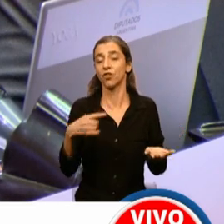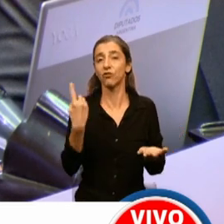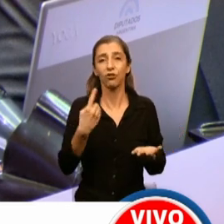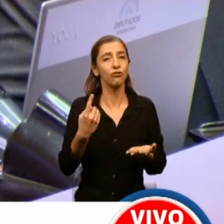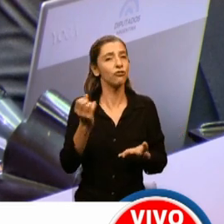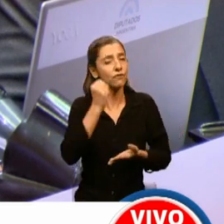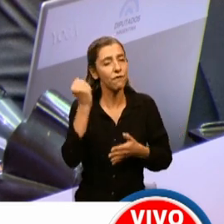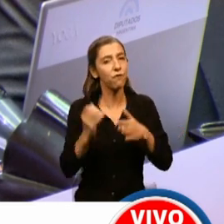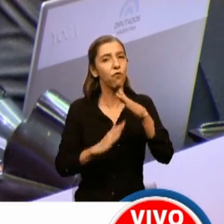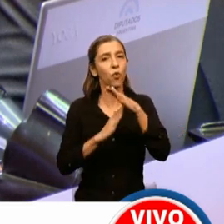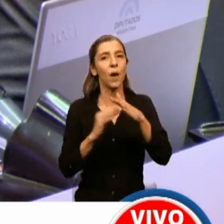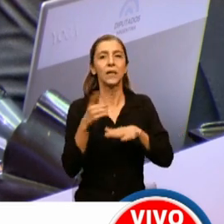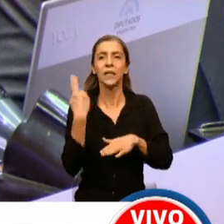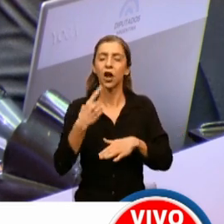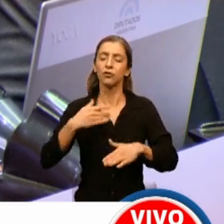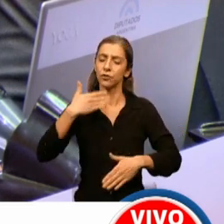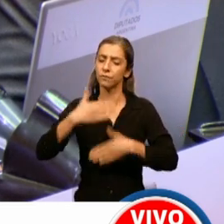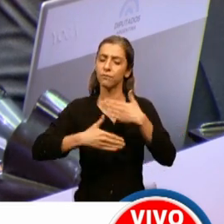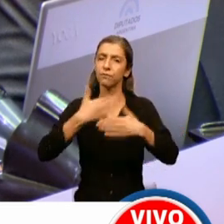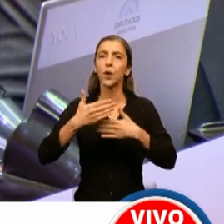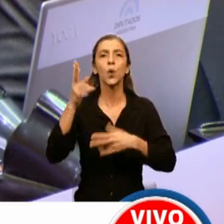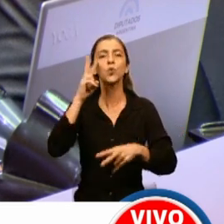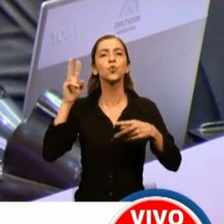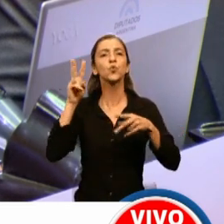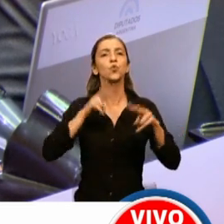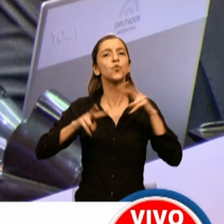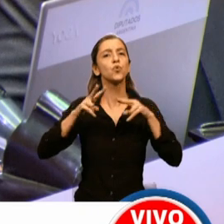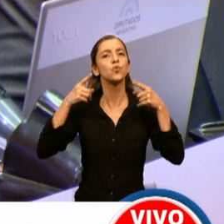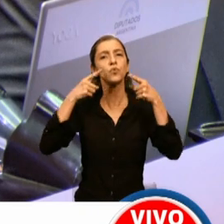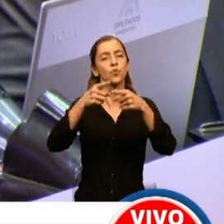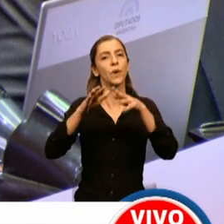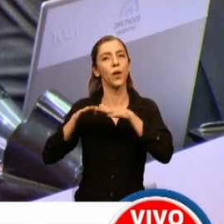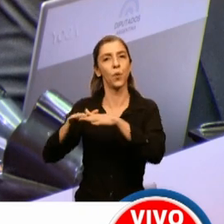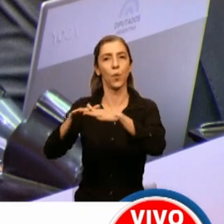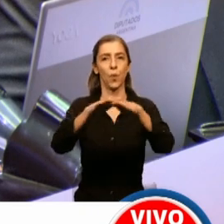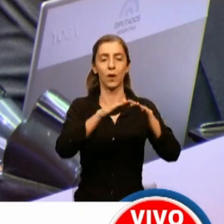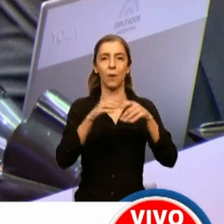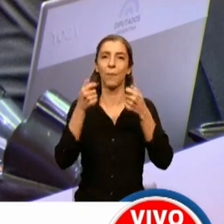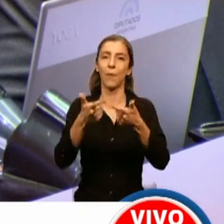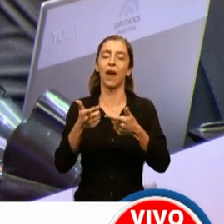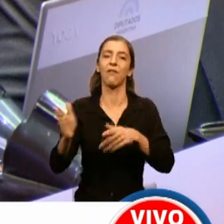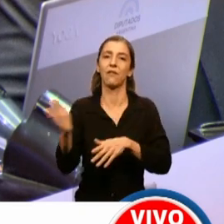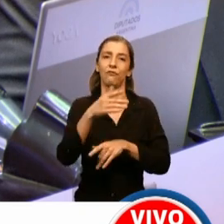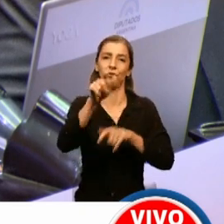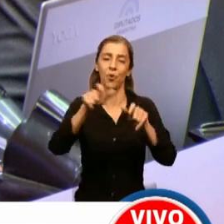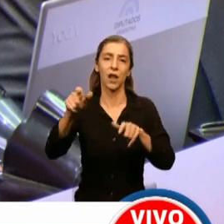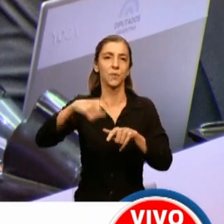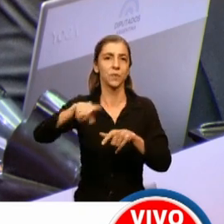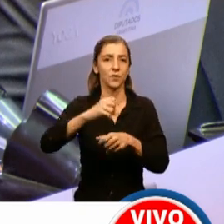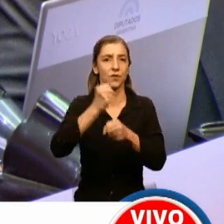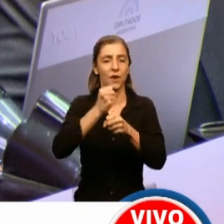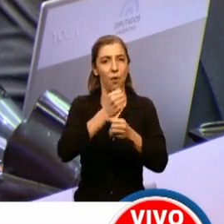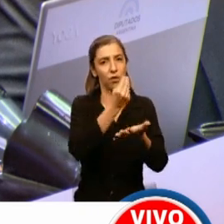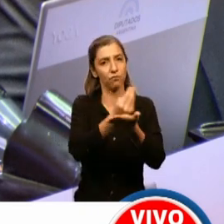encaminemos hacia esta igualdad garantizando al colectivo el derecho al trabajo seguro